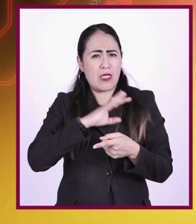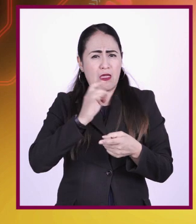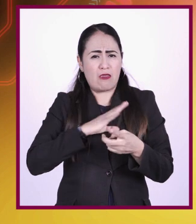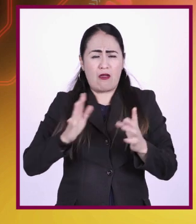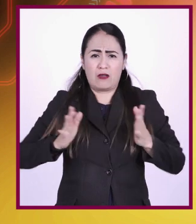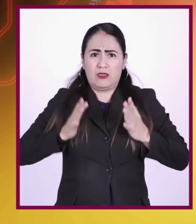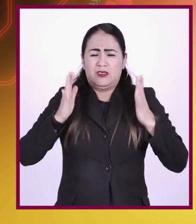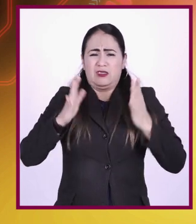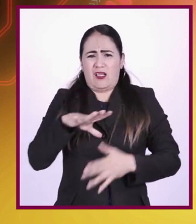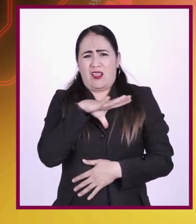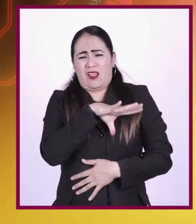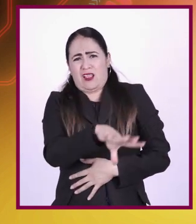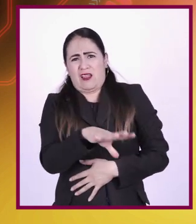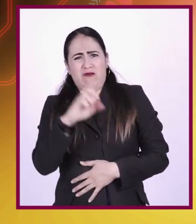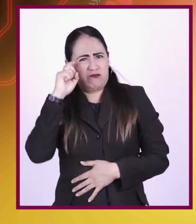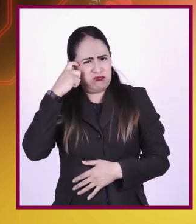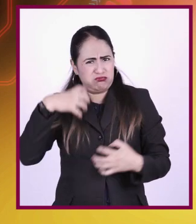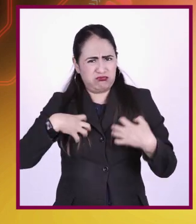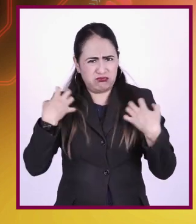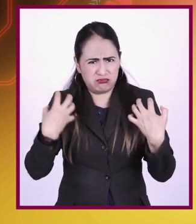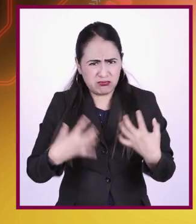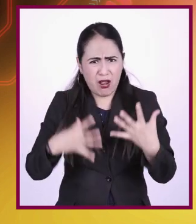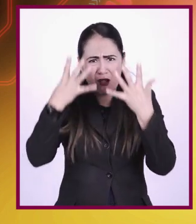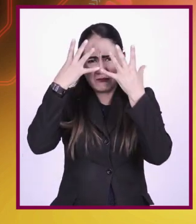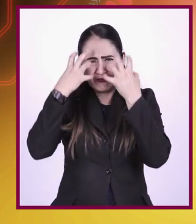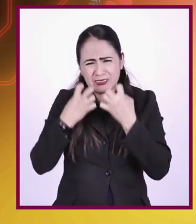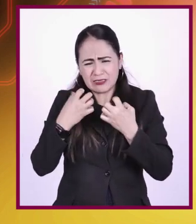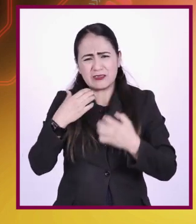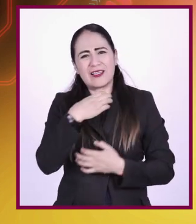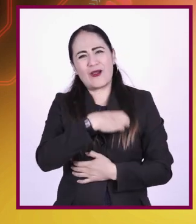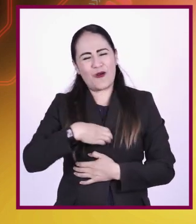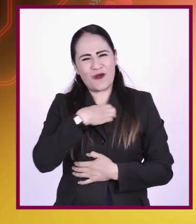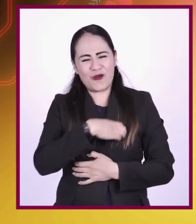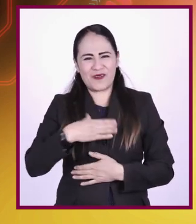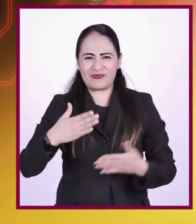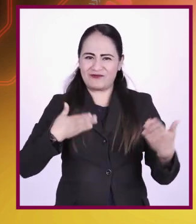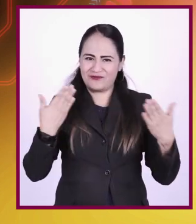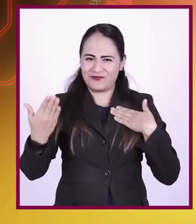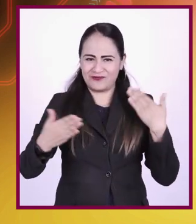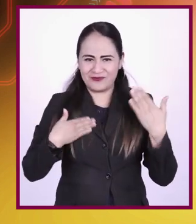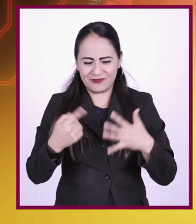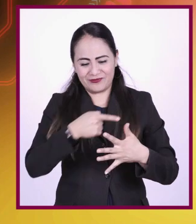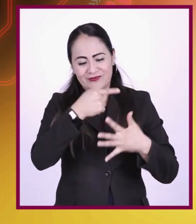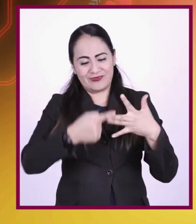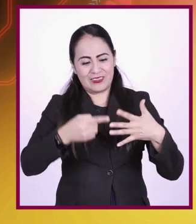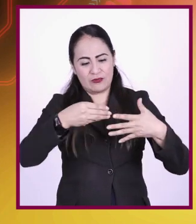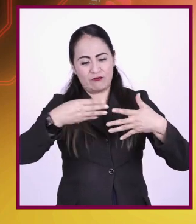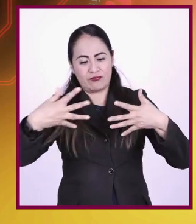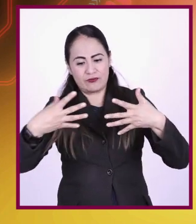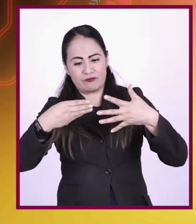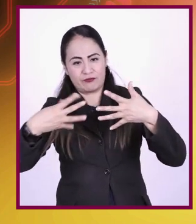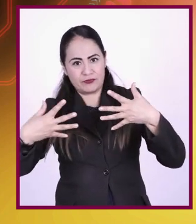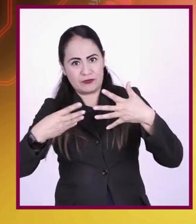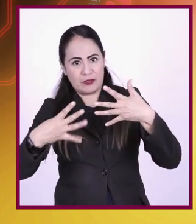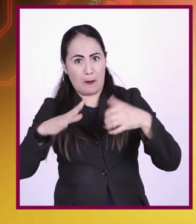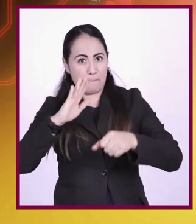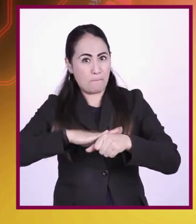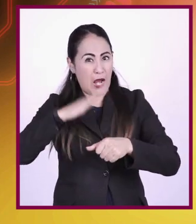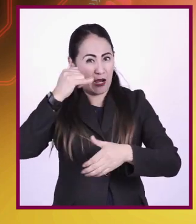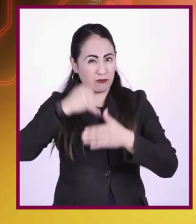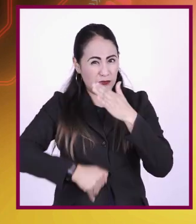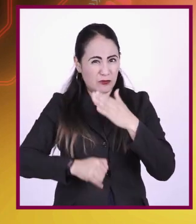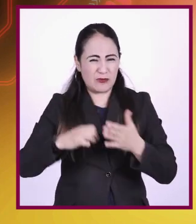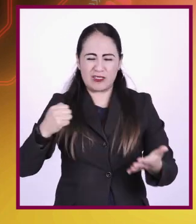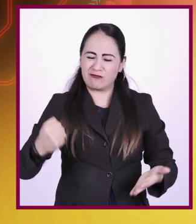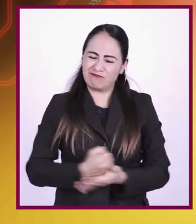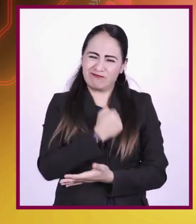sorpresa, aversión, ira, tristeza y alegría. De ella se derivan las emociones más complejas